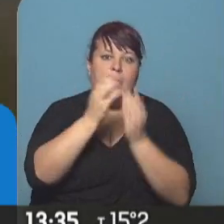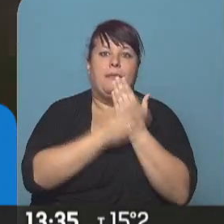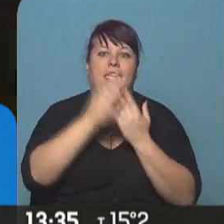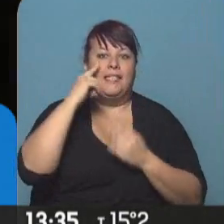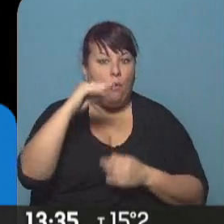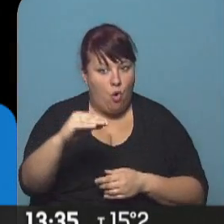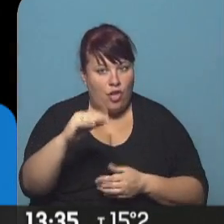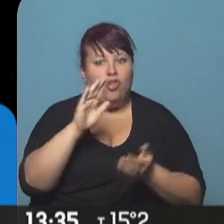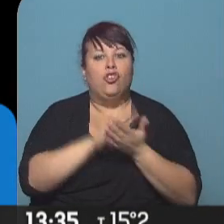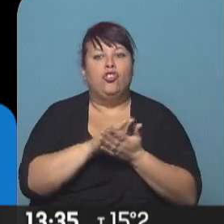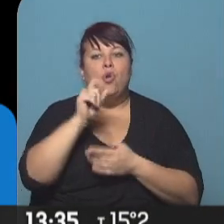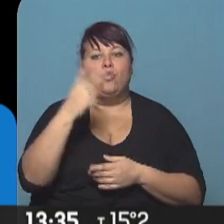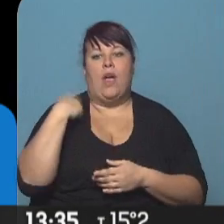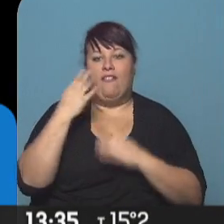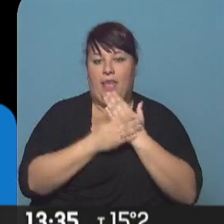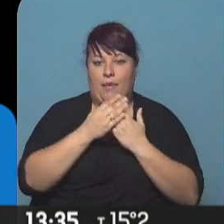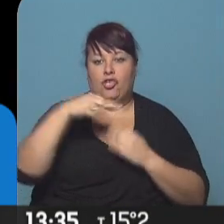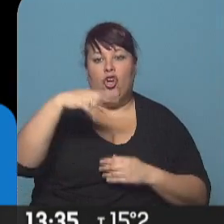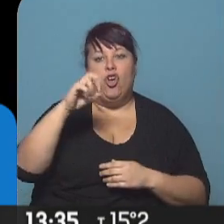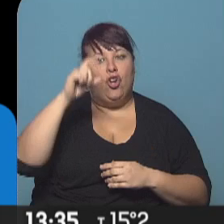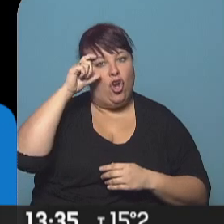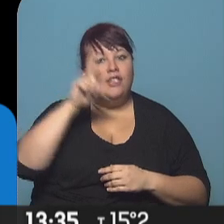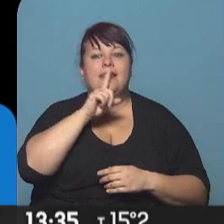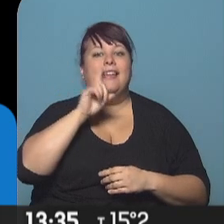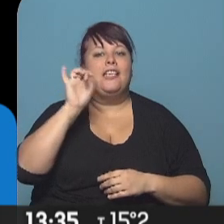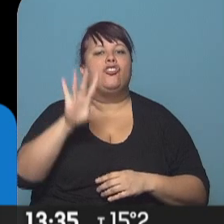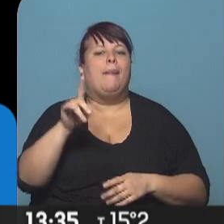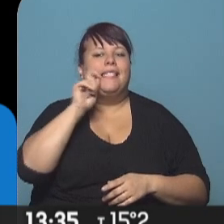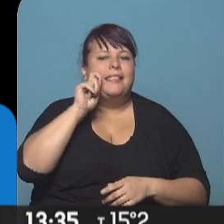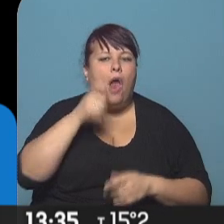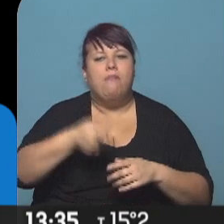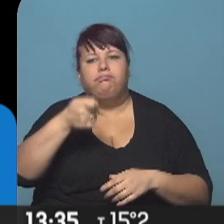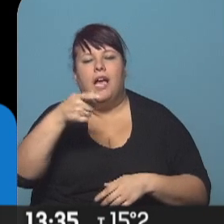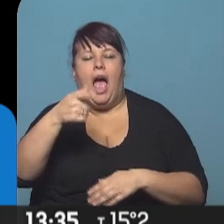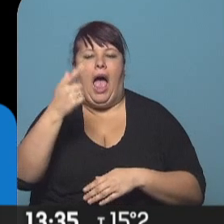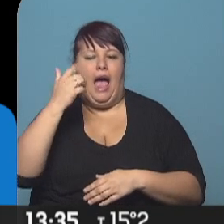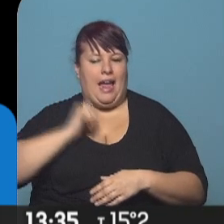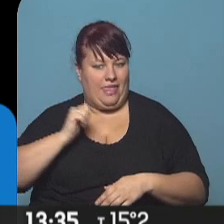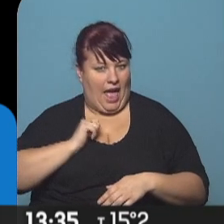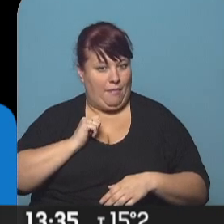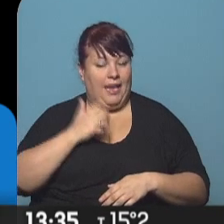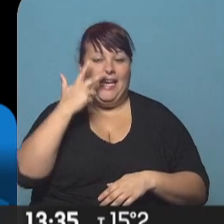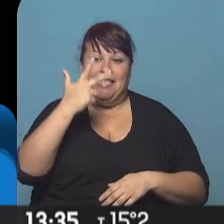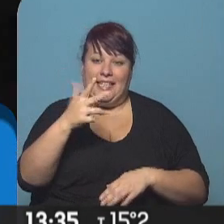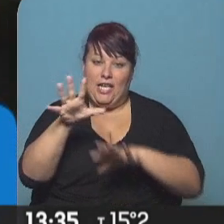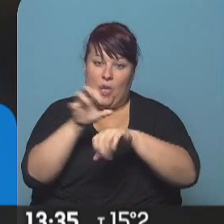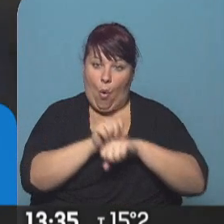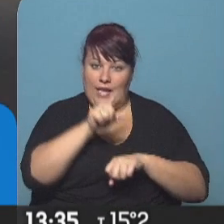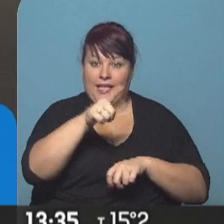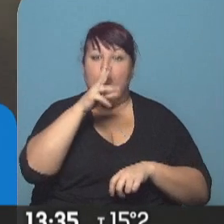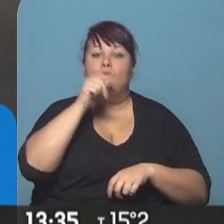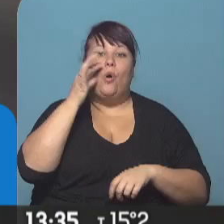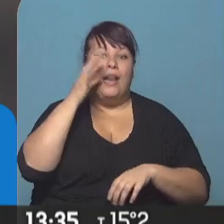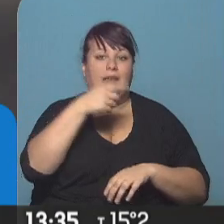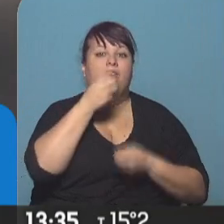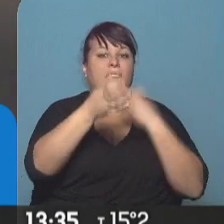Bullrich acerca de que su jefe de gabinete, Pablo Nocetti, solo se detuvo a saludar a gendarmes. Los testimonios de tres demorados en la ruta 40 en sede